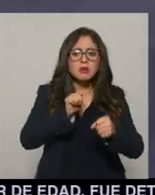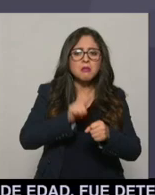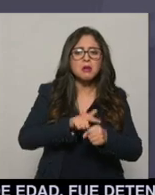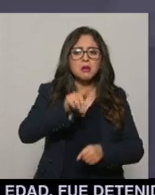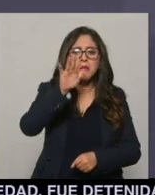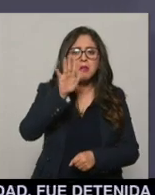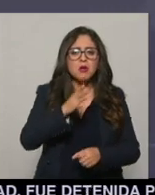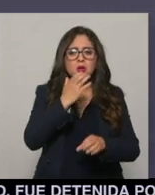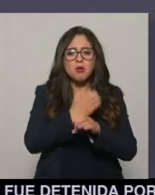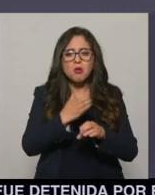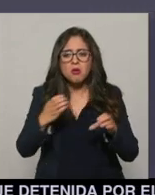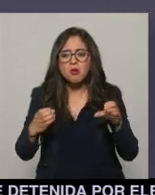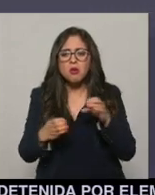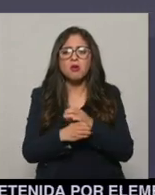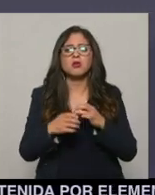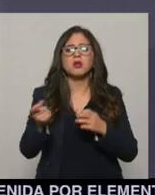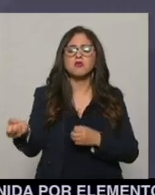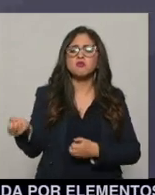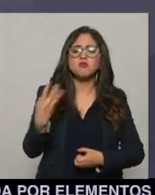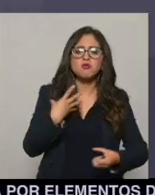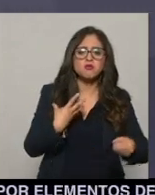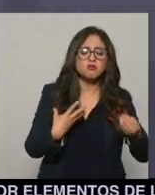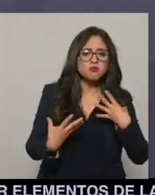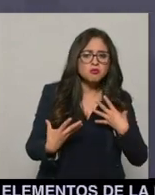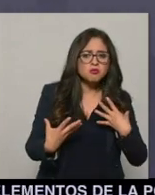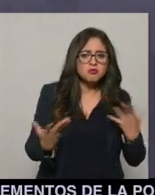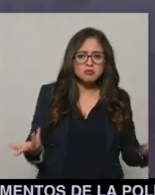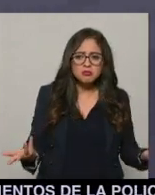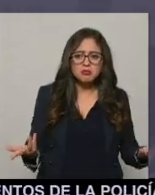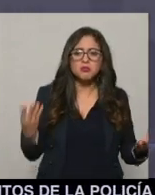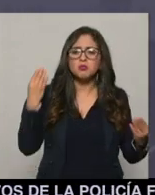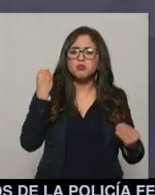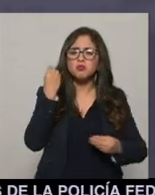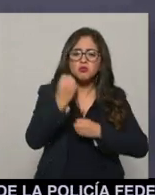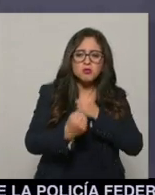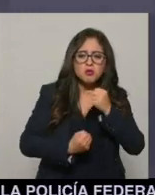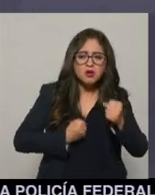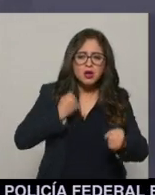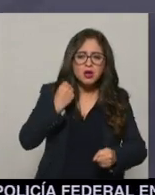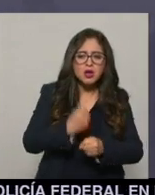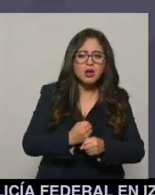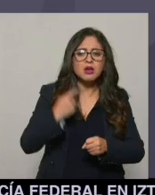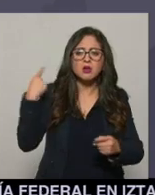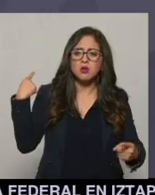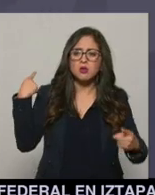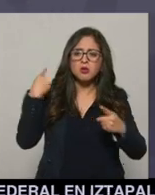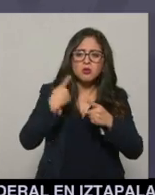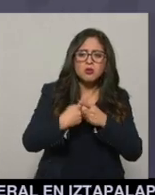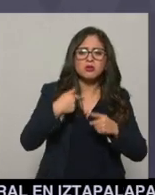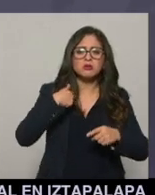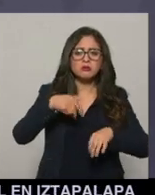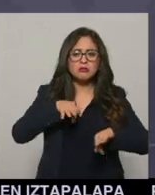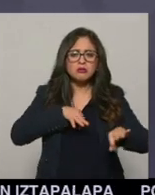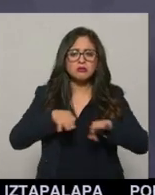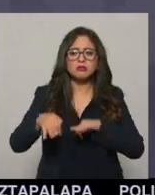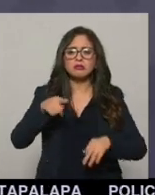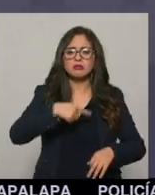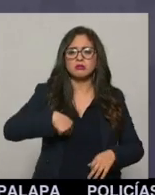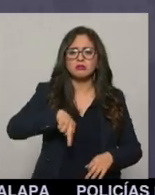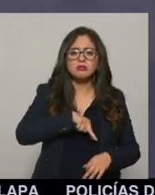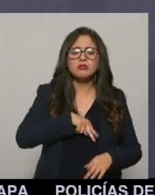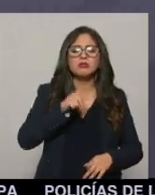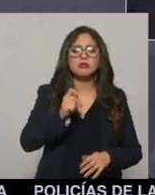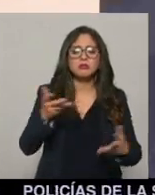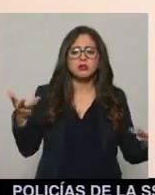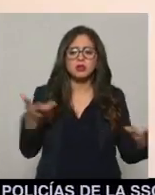como objetos, como recursos a nuestra disposición. Lo que por décadas hemos hecho, y ya casi un siglo de lucha y de trabajo, hemos hecho los activistas por los derechos